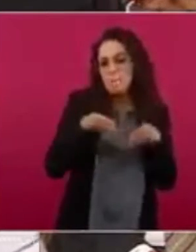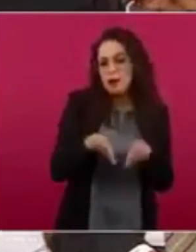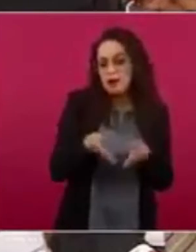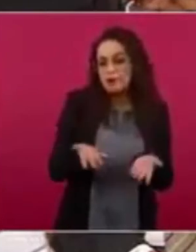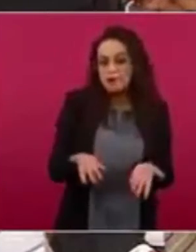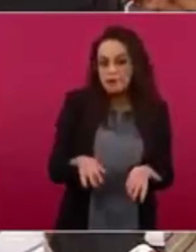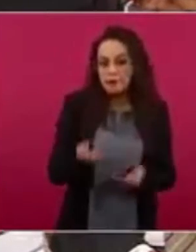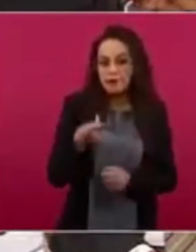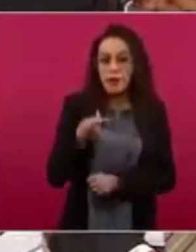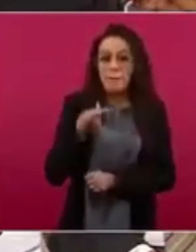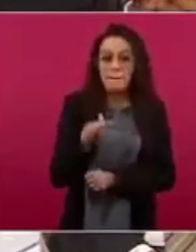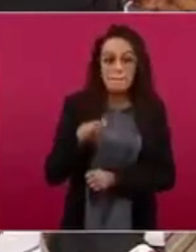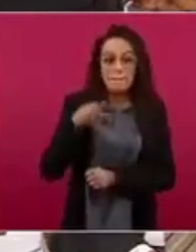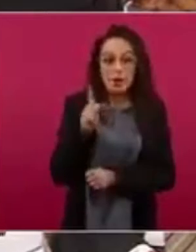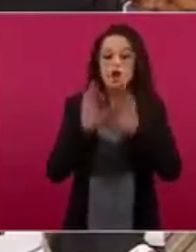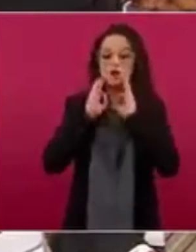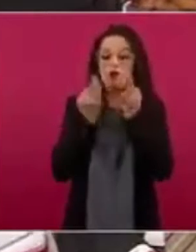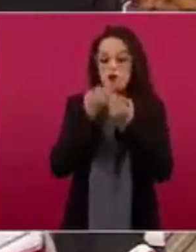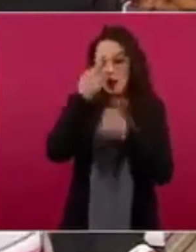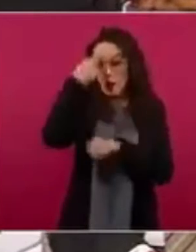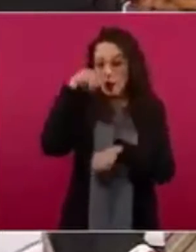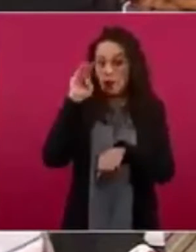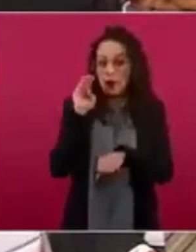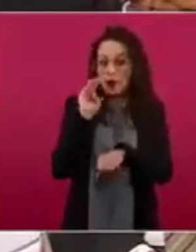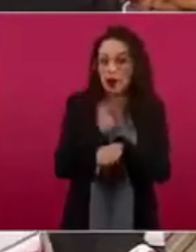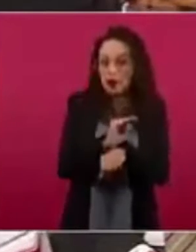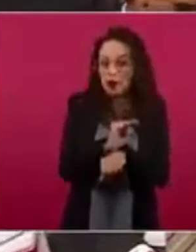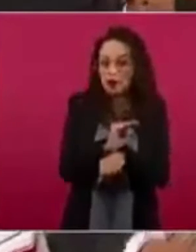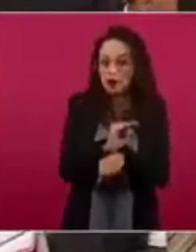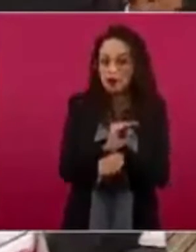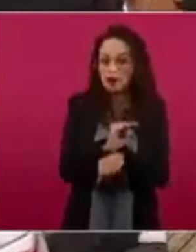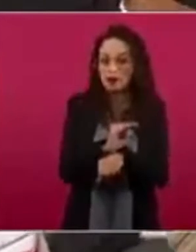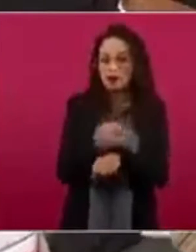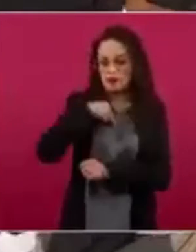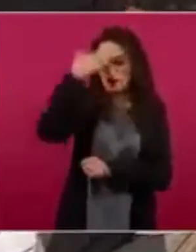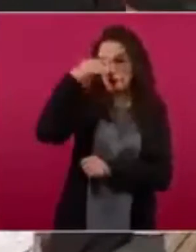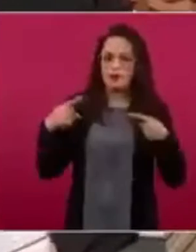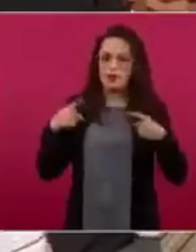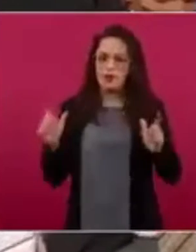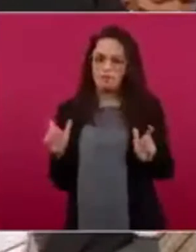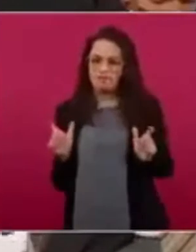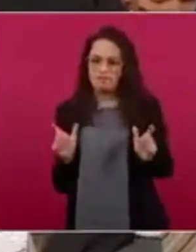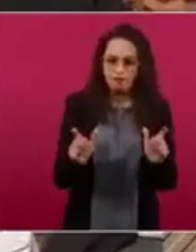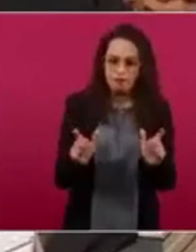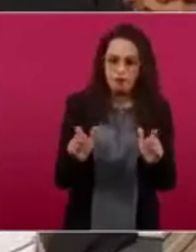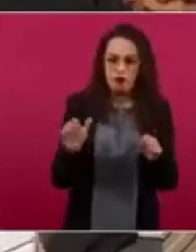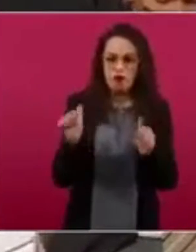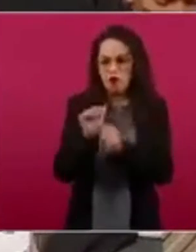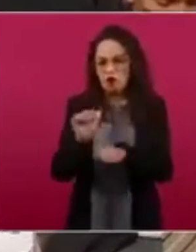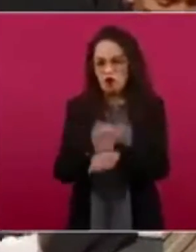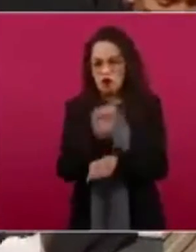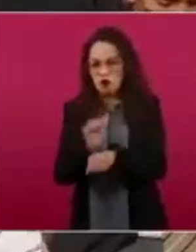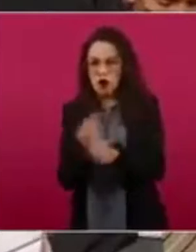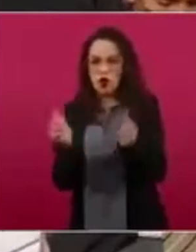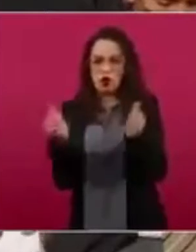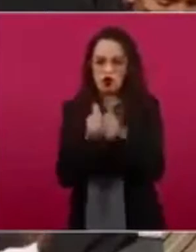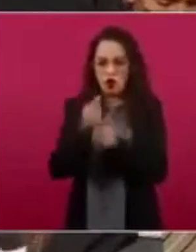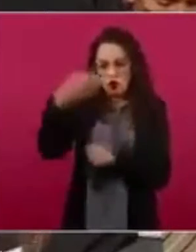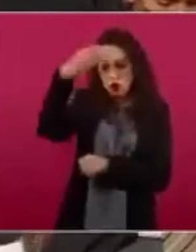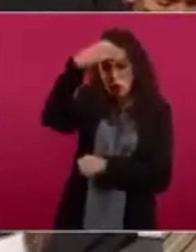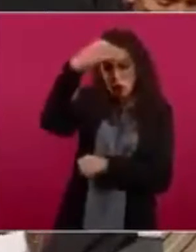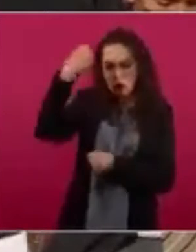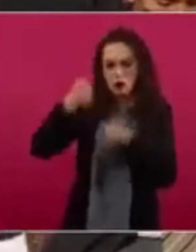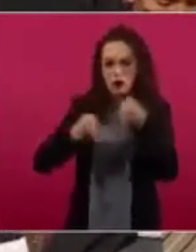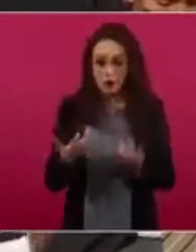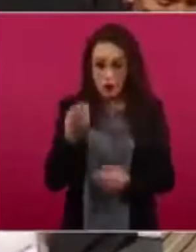era darte el mecanismo de protección, que ya sabemos que equivale a escoltas, coche y chofer, ¿no? A cambio, apláudeme y di